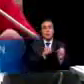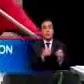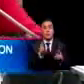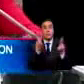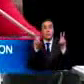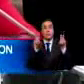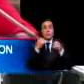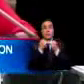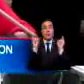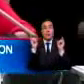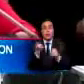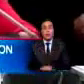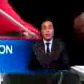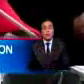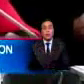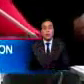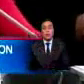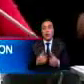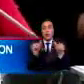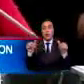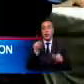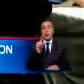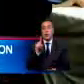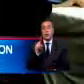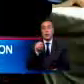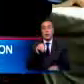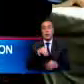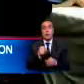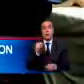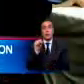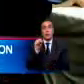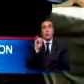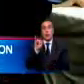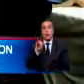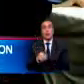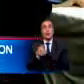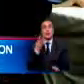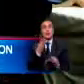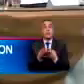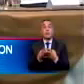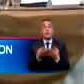carácter independiente, autónomo, que es el SNAI. Los problemas en las cárceles del país serán